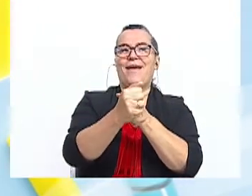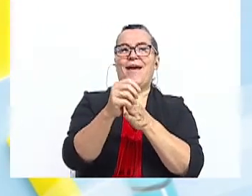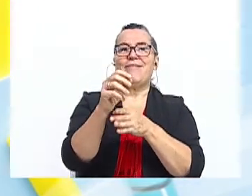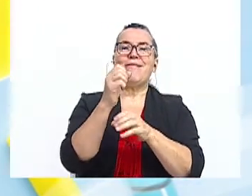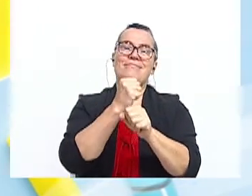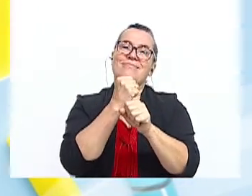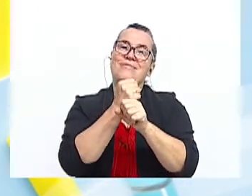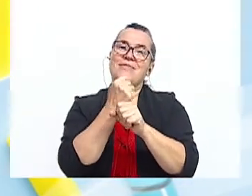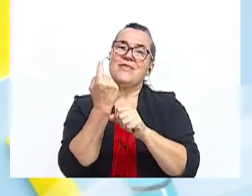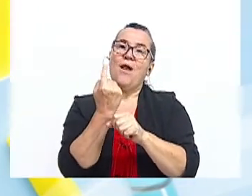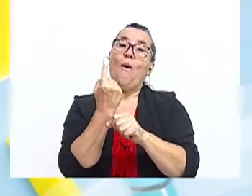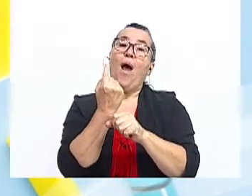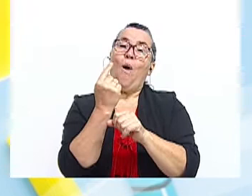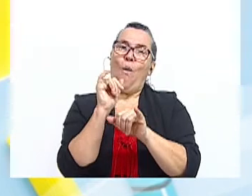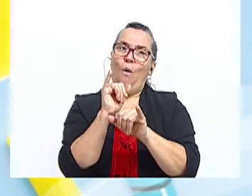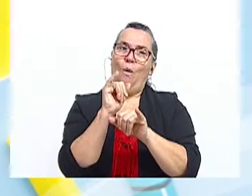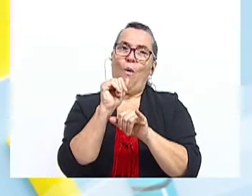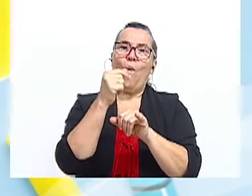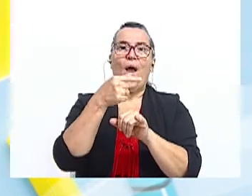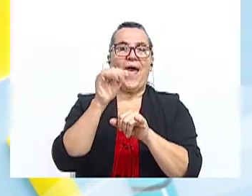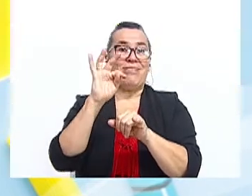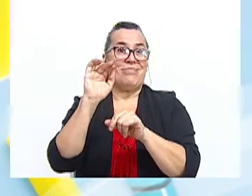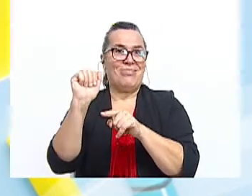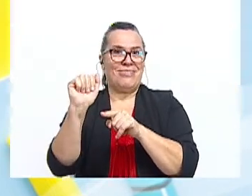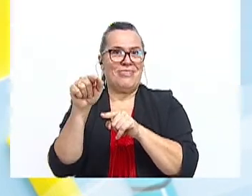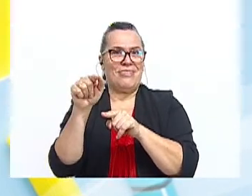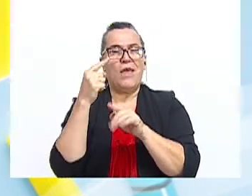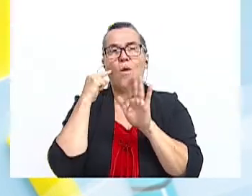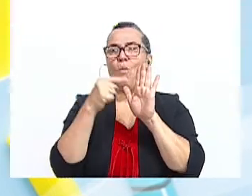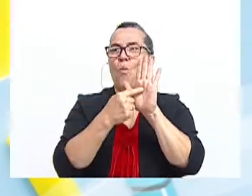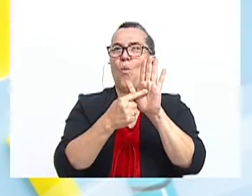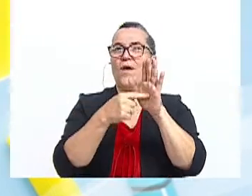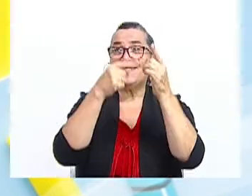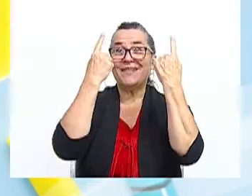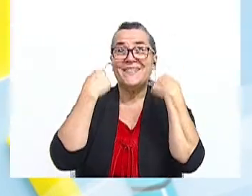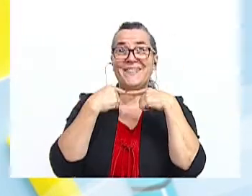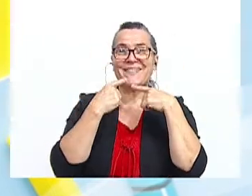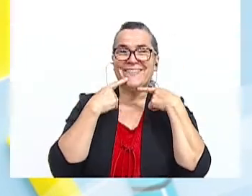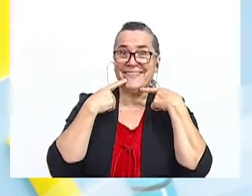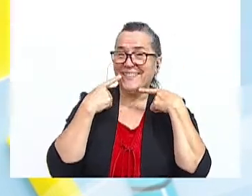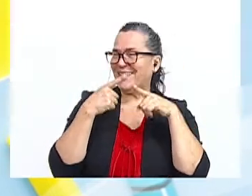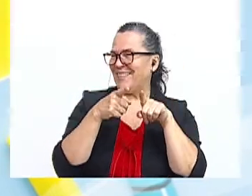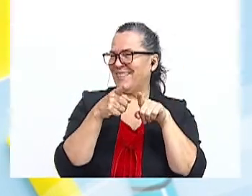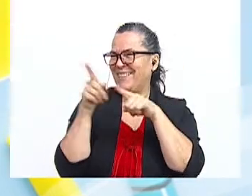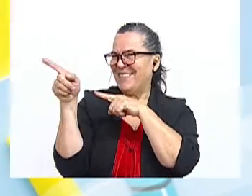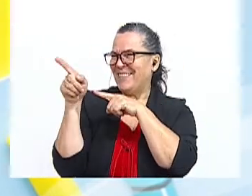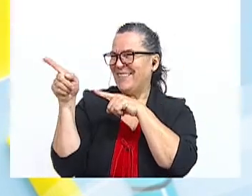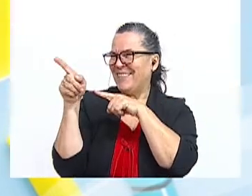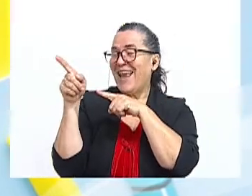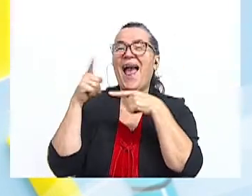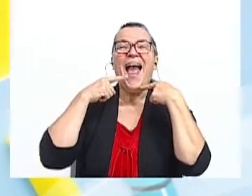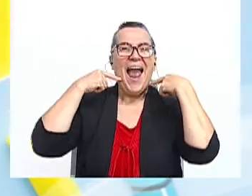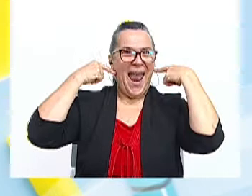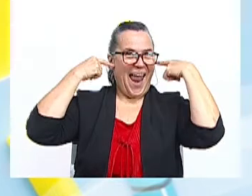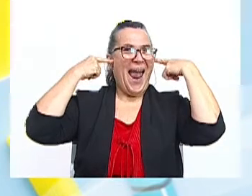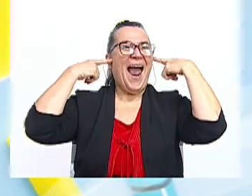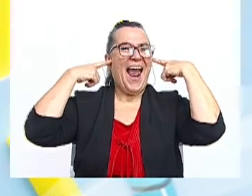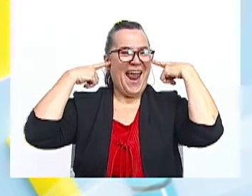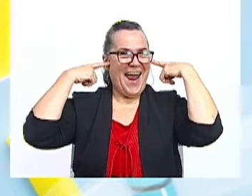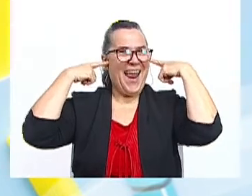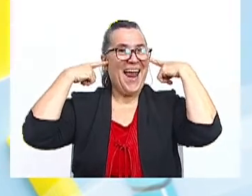autónoma. Y sobre todo, como lo muestra la carita de la imagen. A ver, ¿cómo está esa carita? Sonriente,